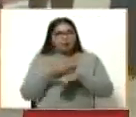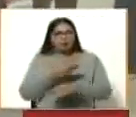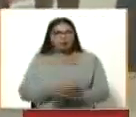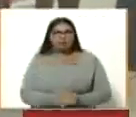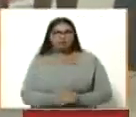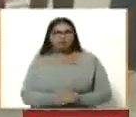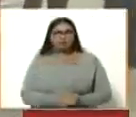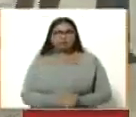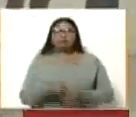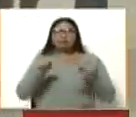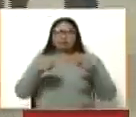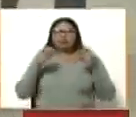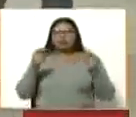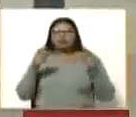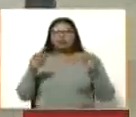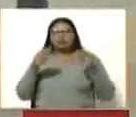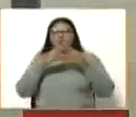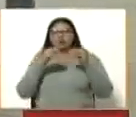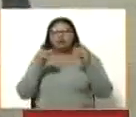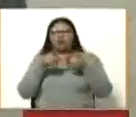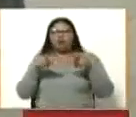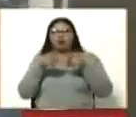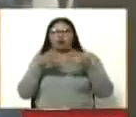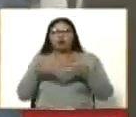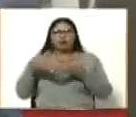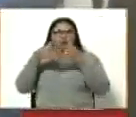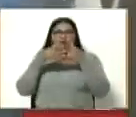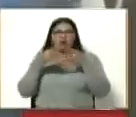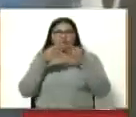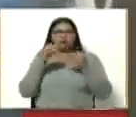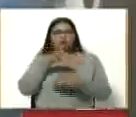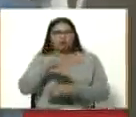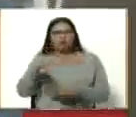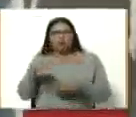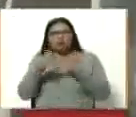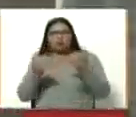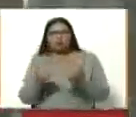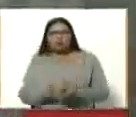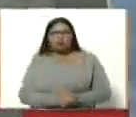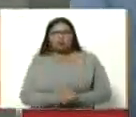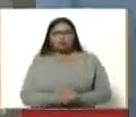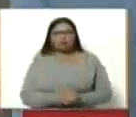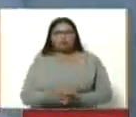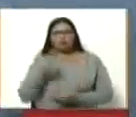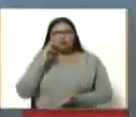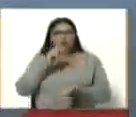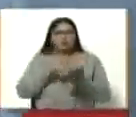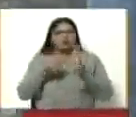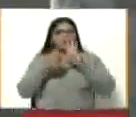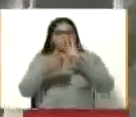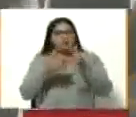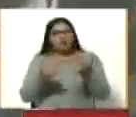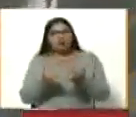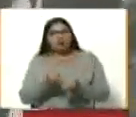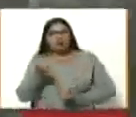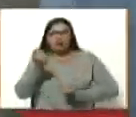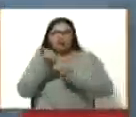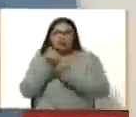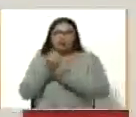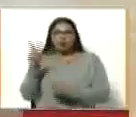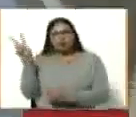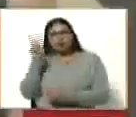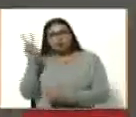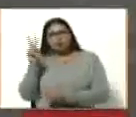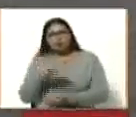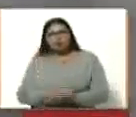momento hay activistas de todas partes de los Estados Unidos, de muchos estados de los Estados Unidos que han hecho presencia en solidaridad con Venezuela,